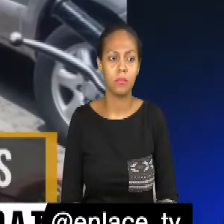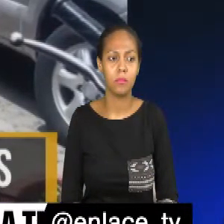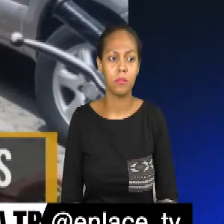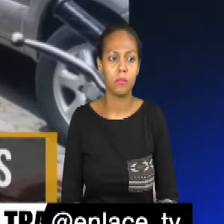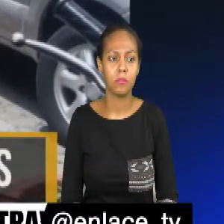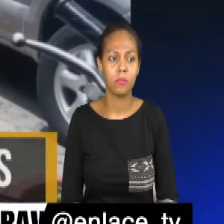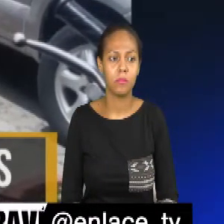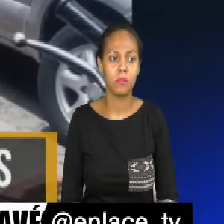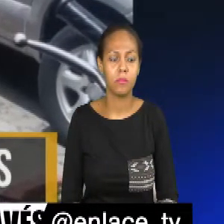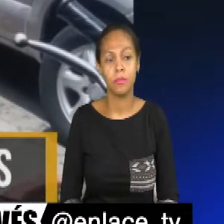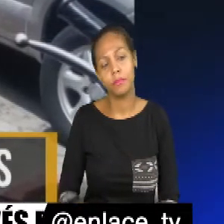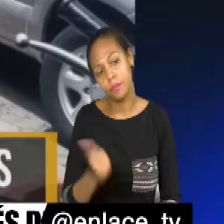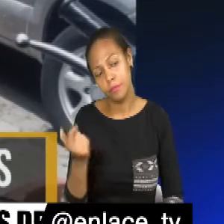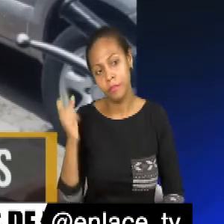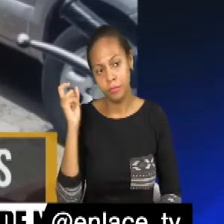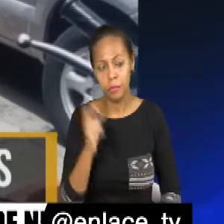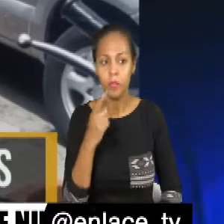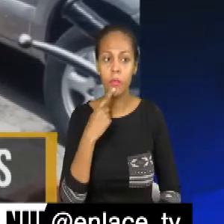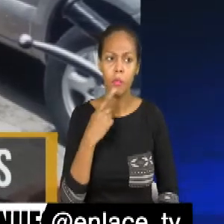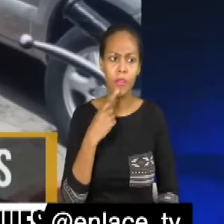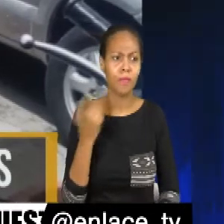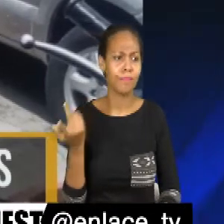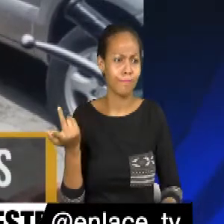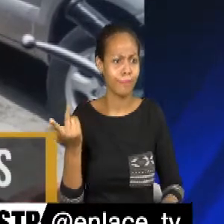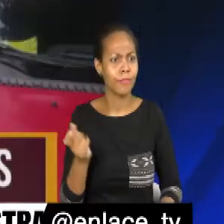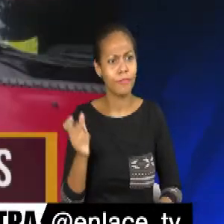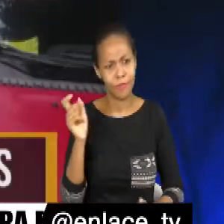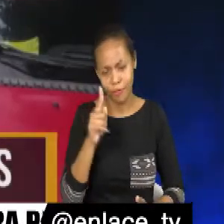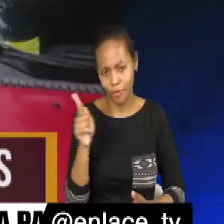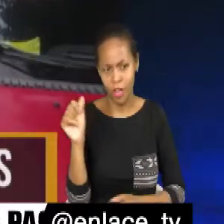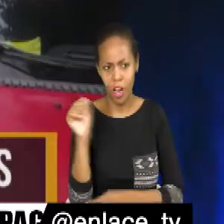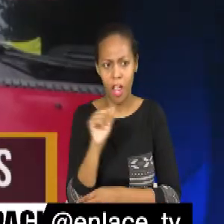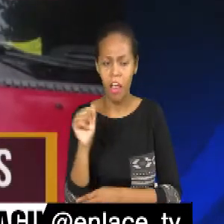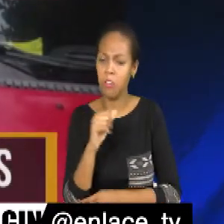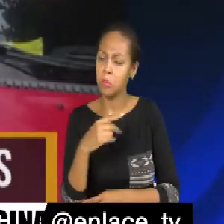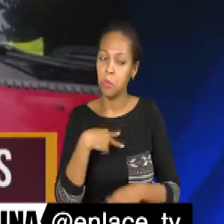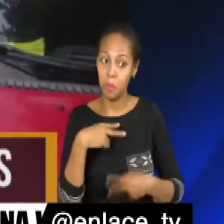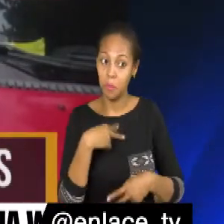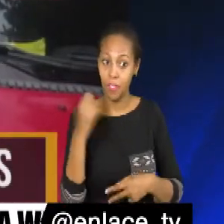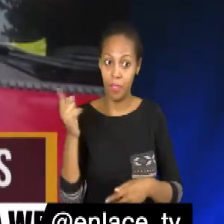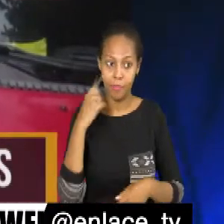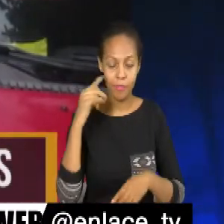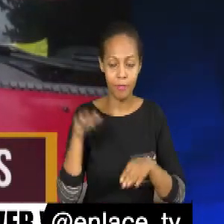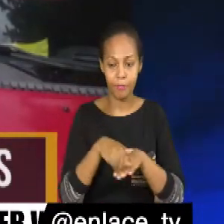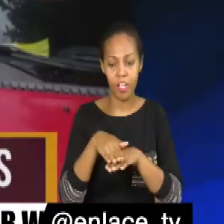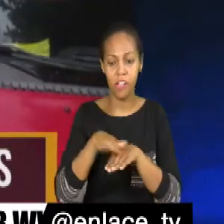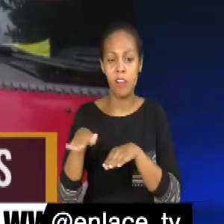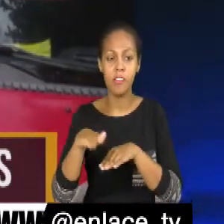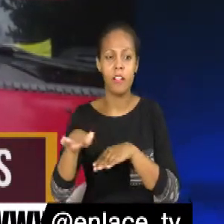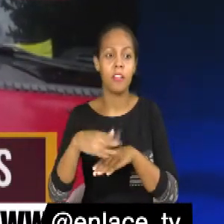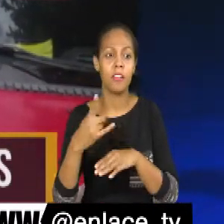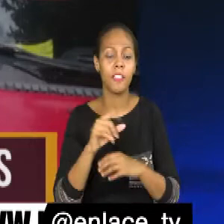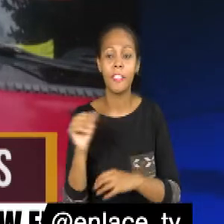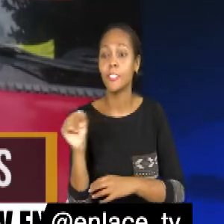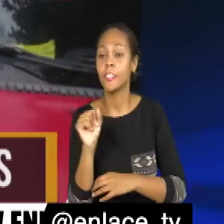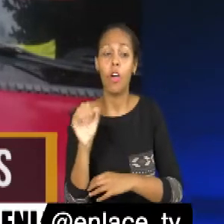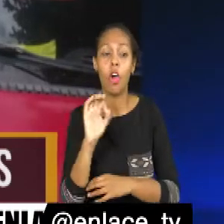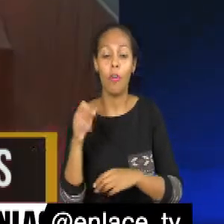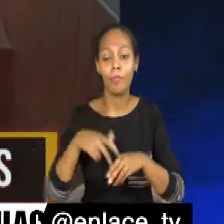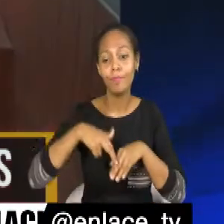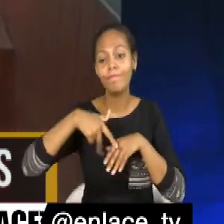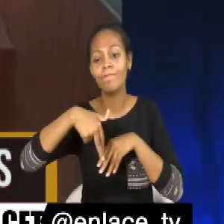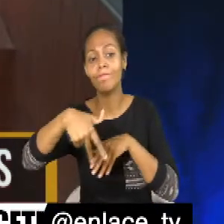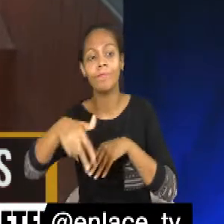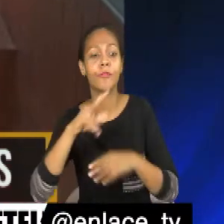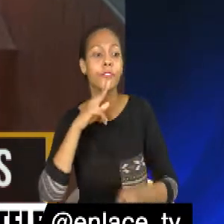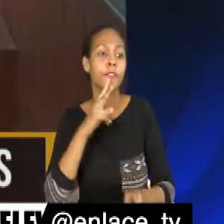Este otro reportero ciudadano denuncia cómo los propietarios de estos vehículos los parquean de tal forma que obstaculizan el paso peatonal por estas zonas. Reclama